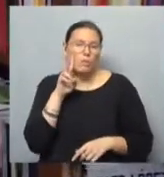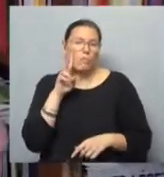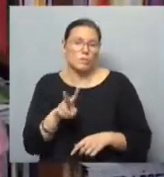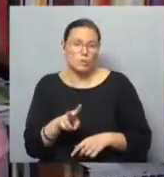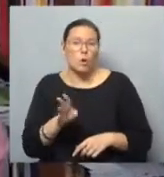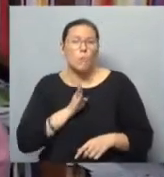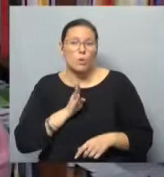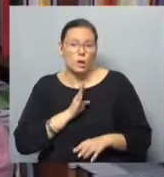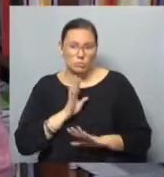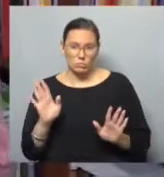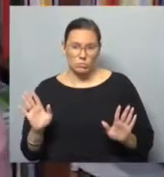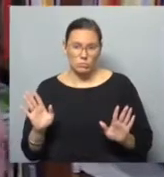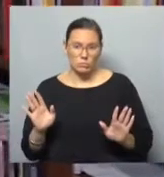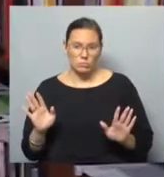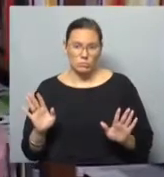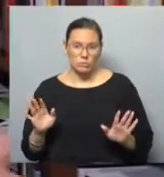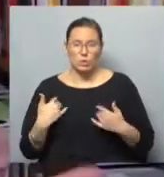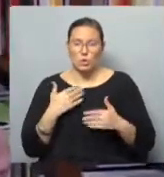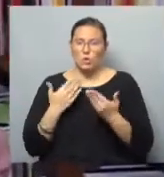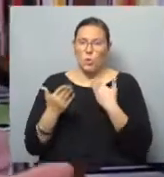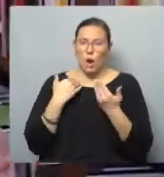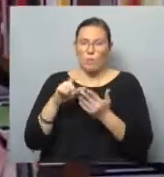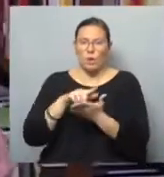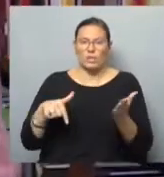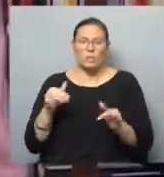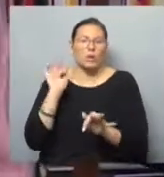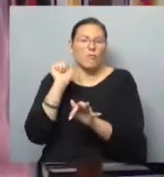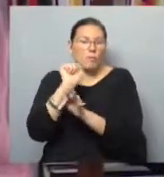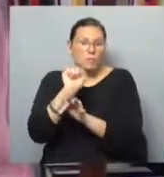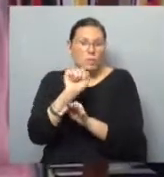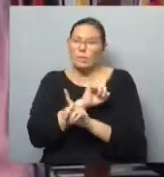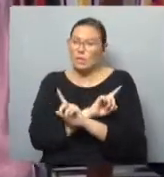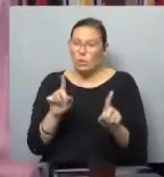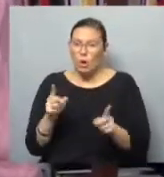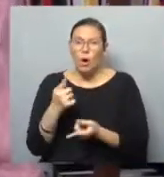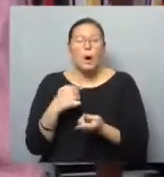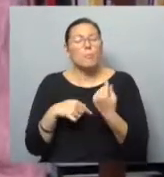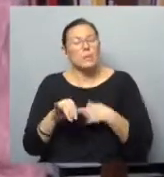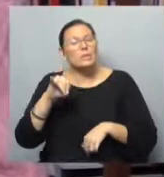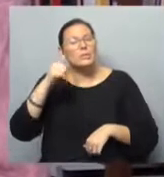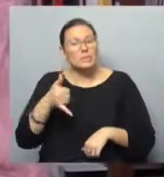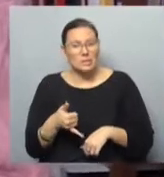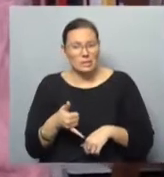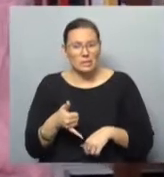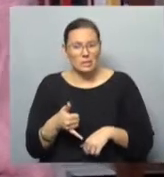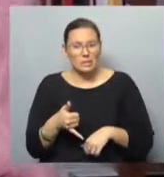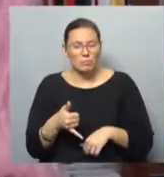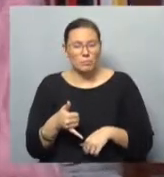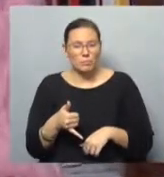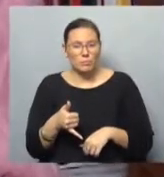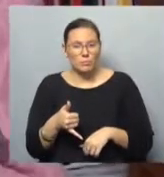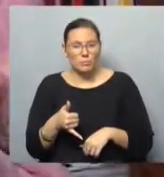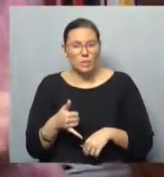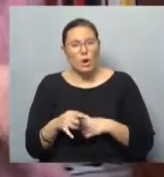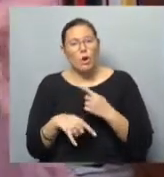de mujeres. Yo no hablo de literatura feminista específicamente, pero sí de que